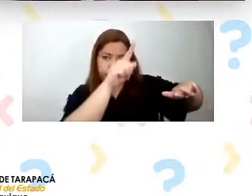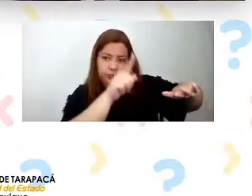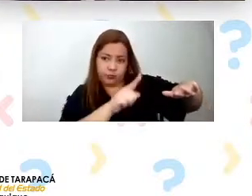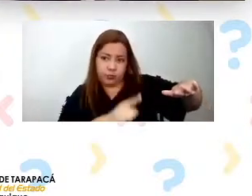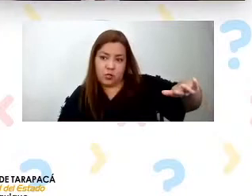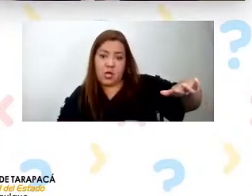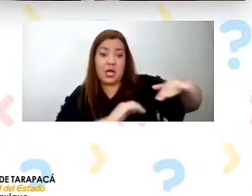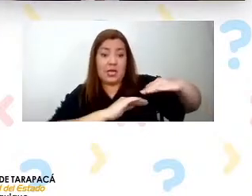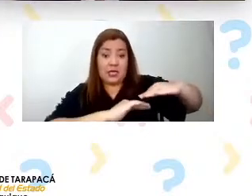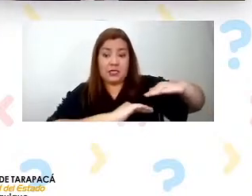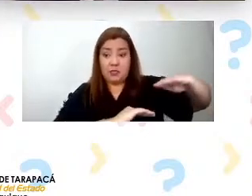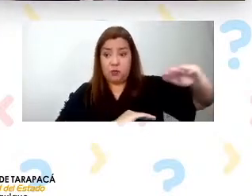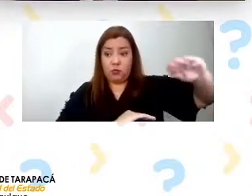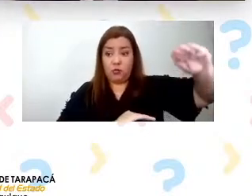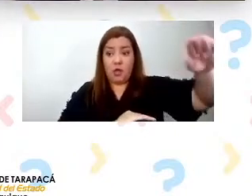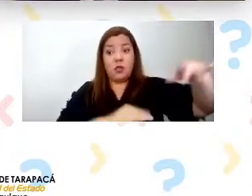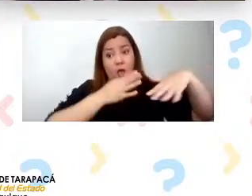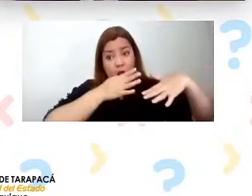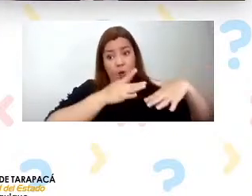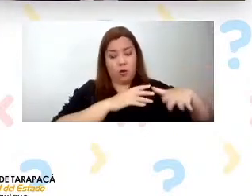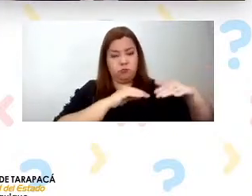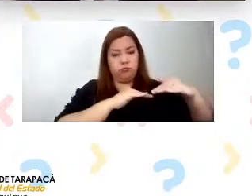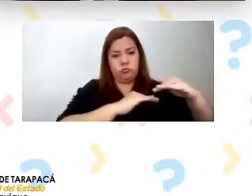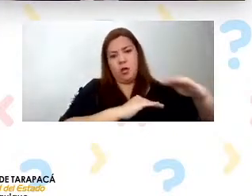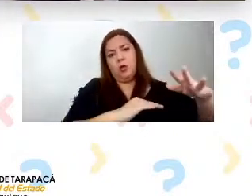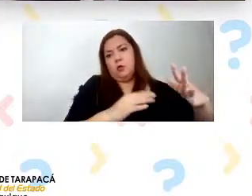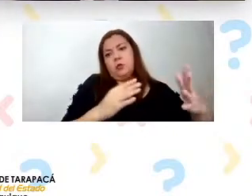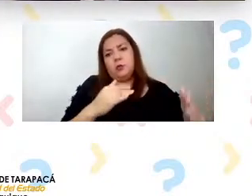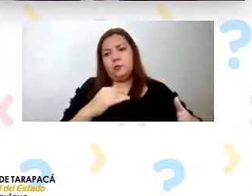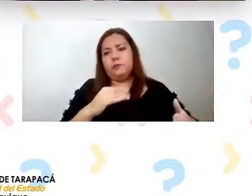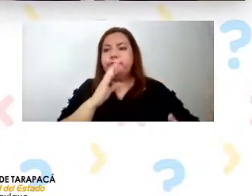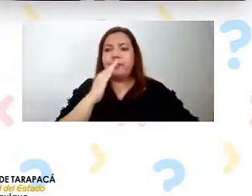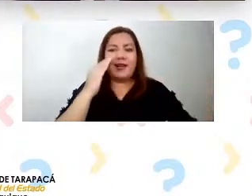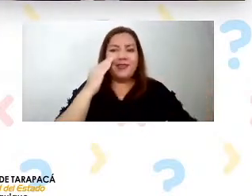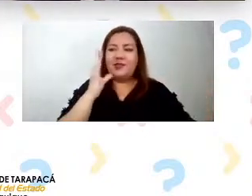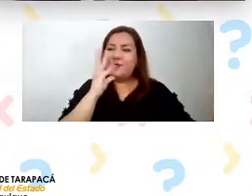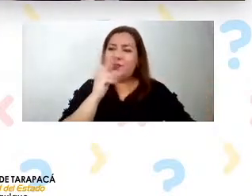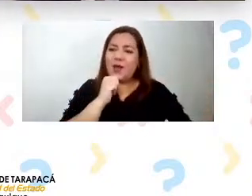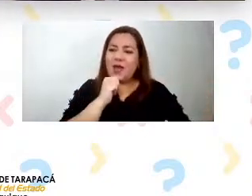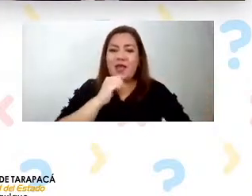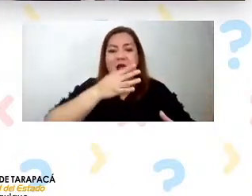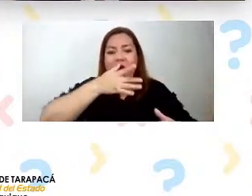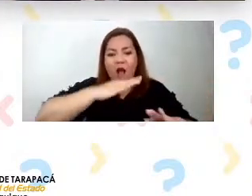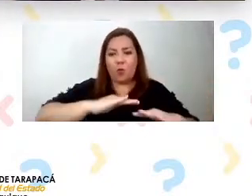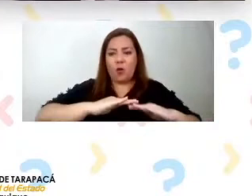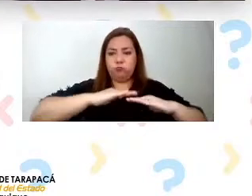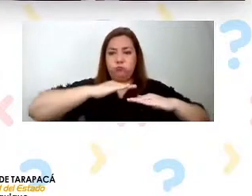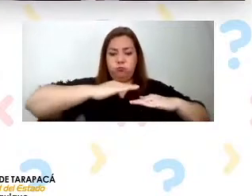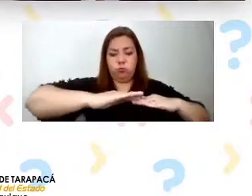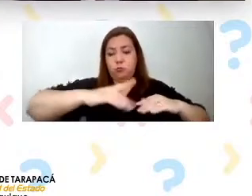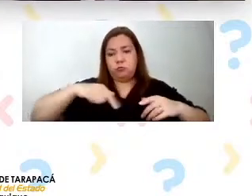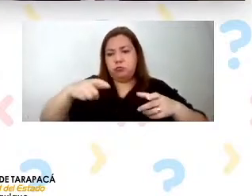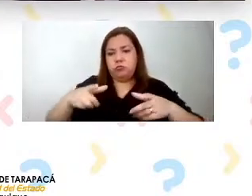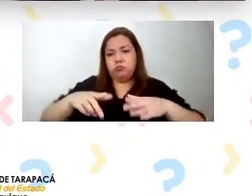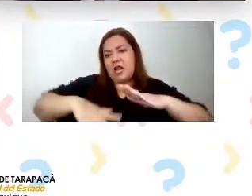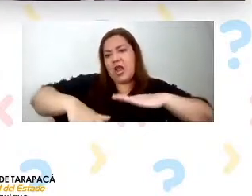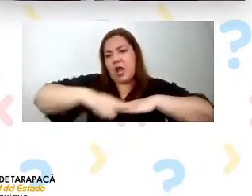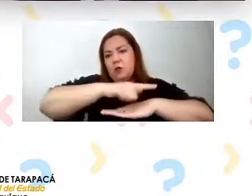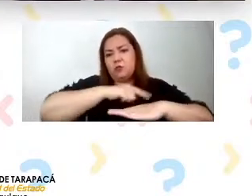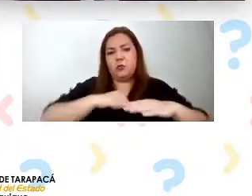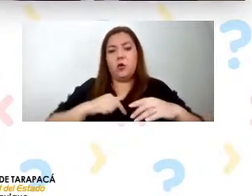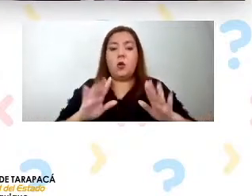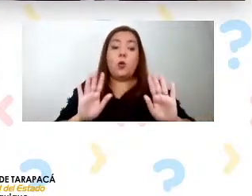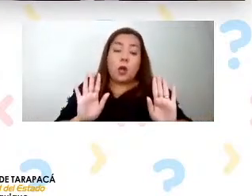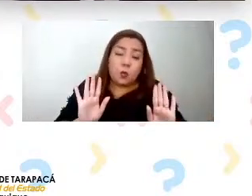zona hidrográfica donde prácticamente no existen aguas superficiales, con unas excepciones, ¿no es